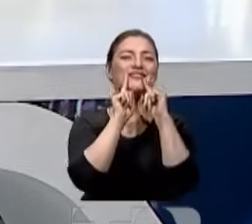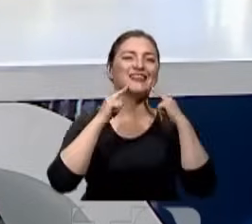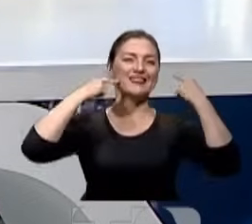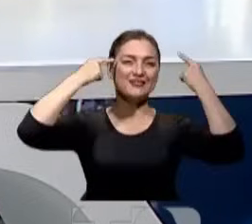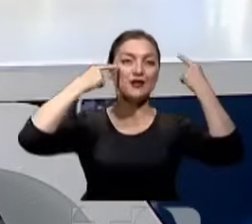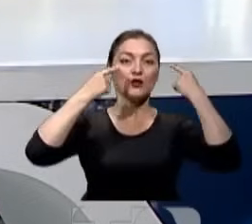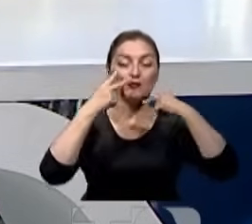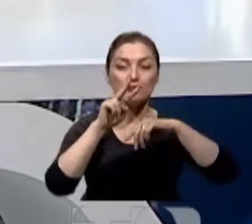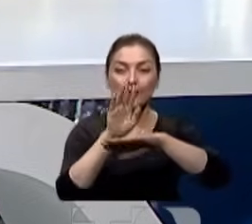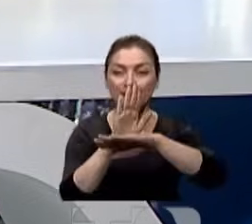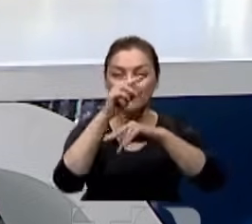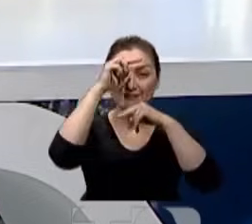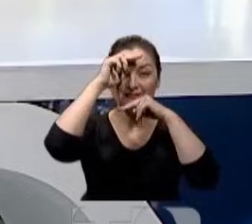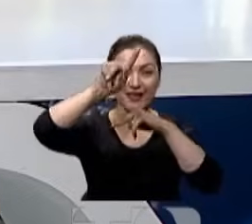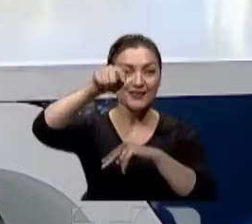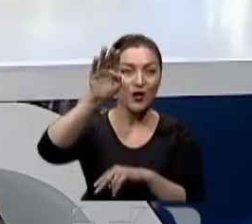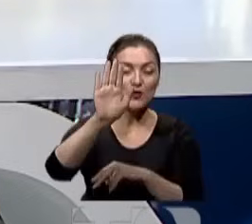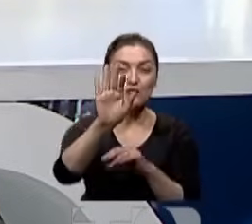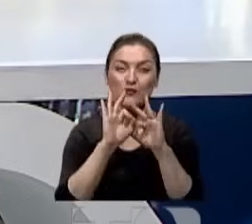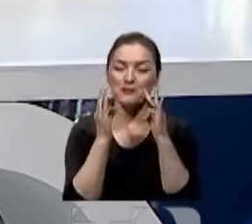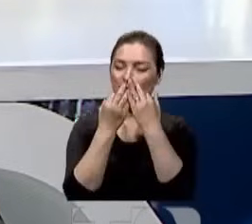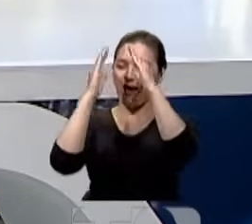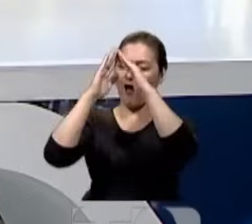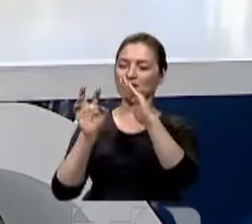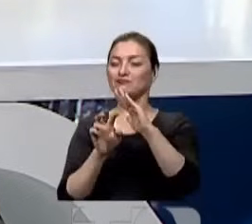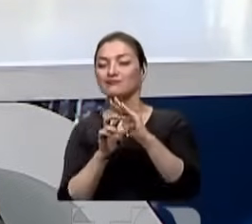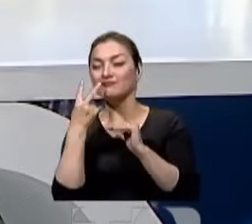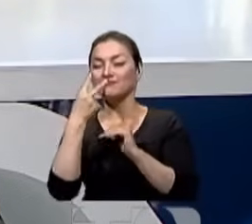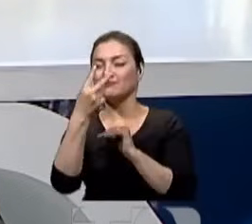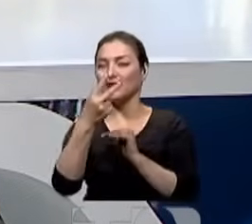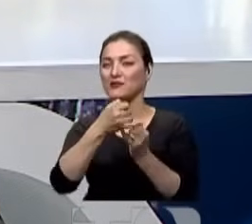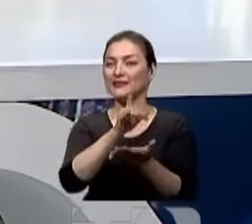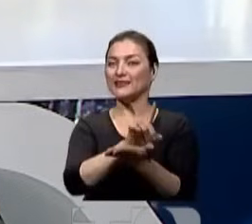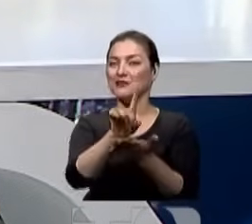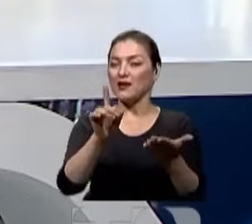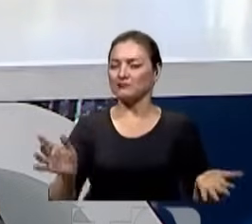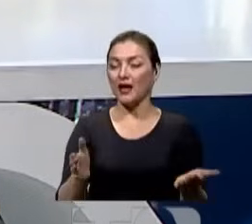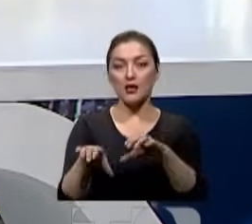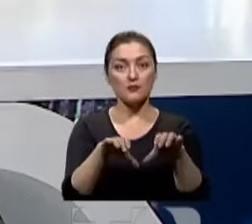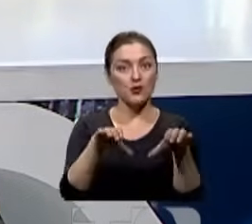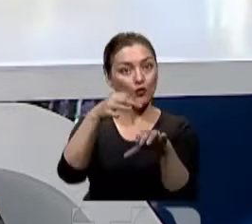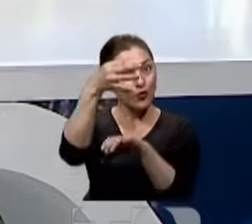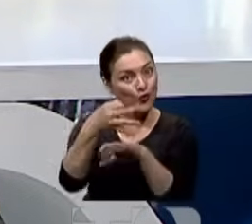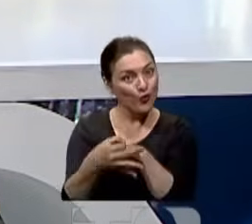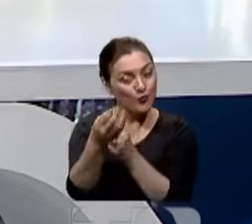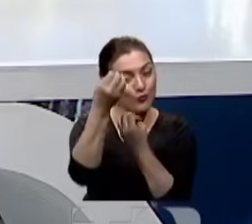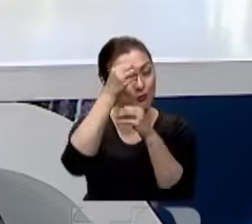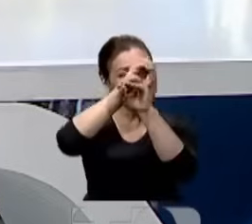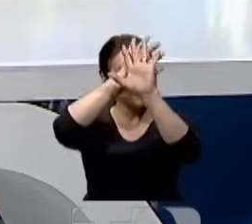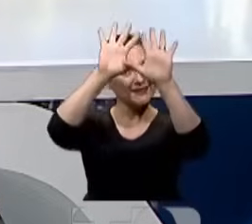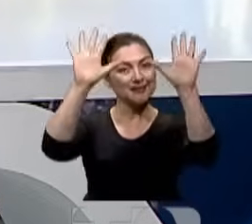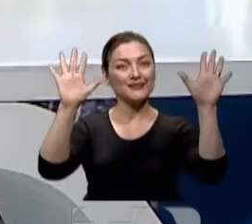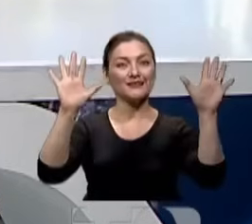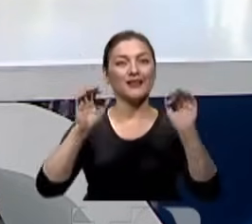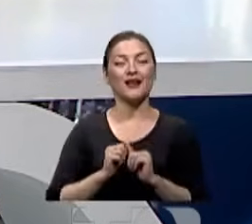esta pantalla, de que esté en su casa con sus familiares. Así que póngale ánimo a este fin de semana y cumpla con sus actividades, pero bien informado. Muy bien,